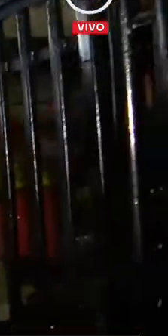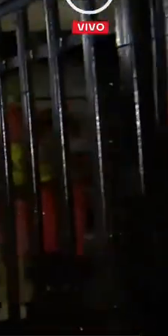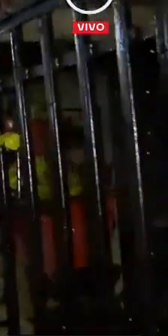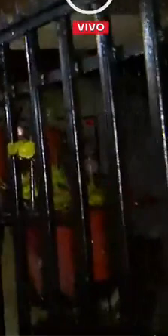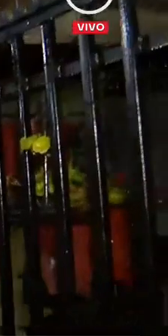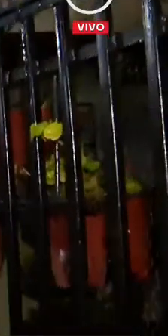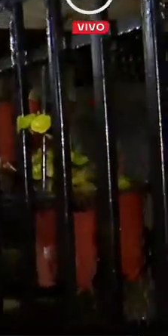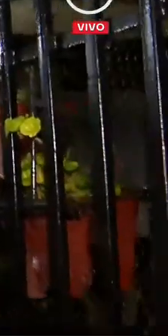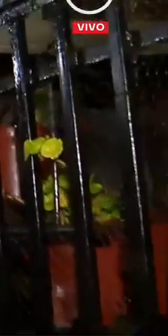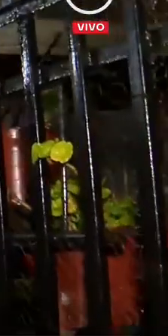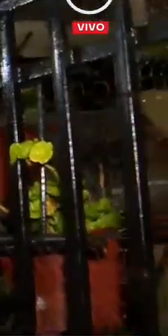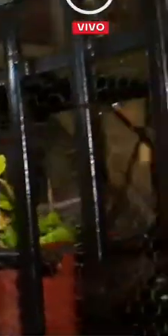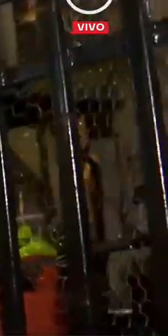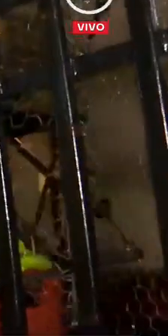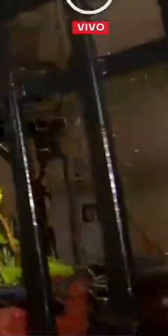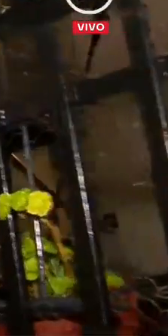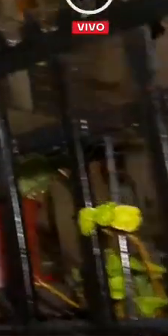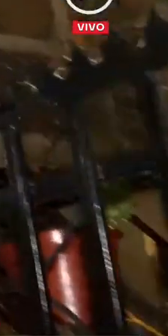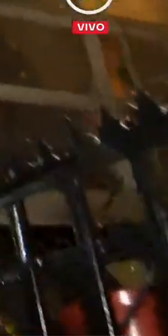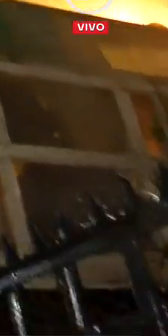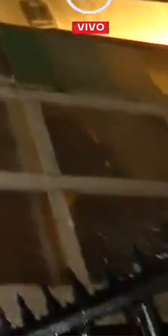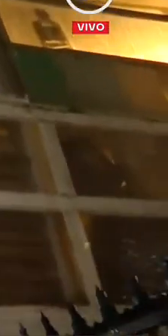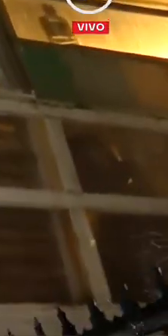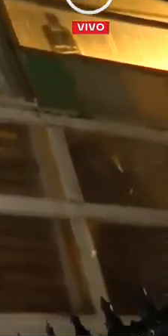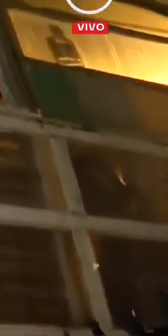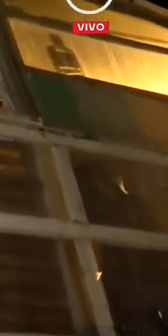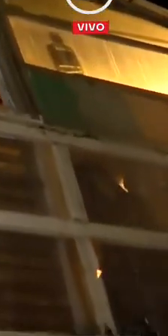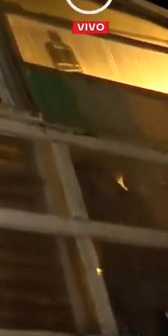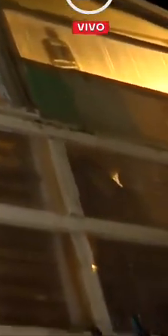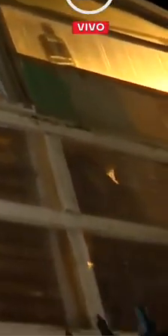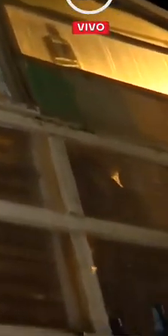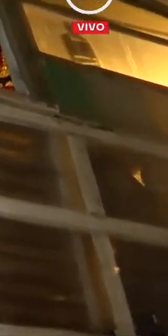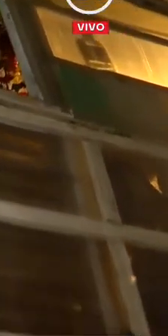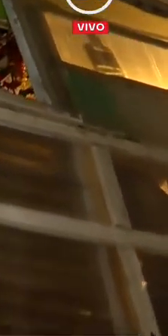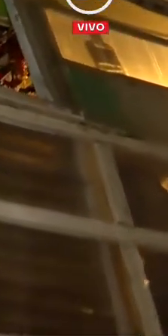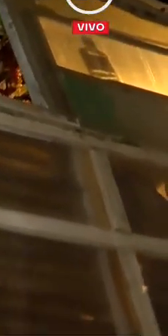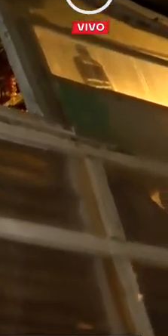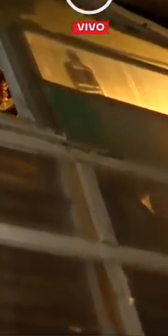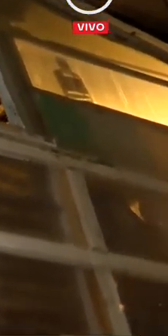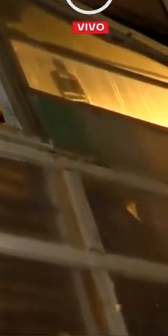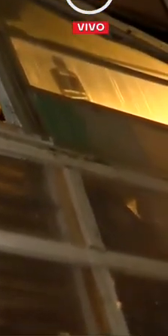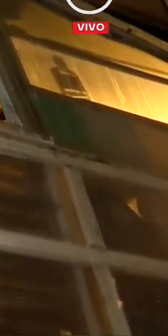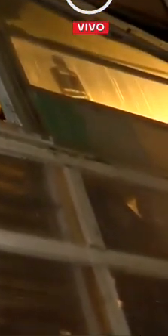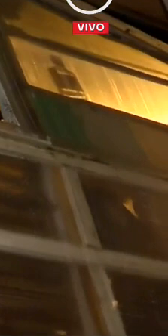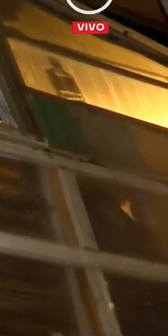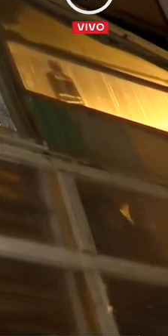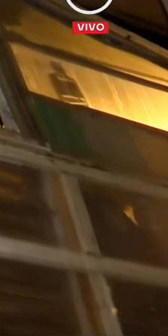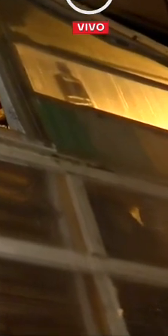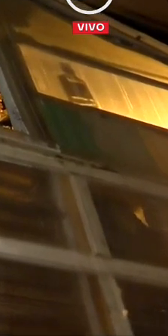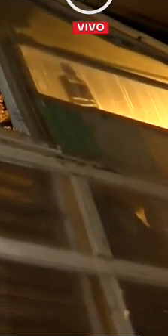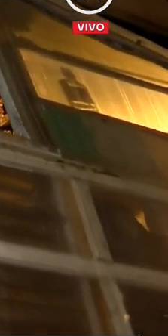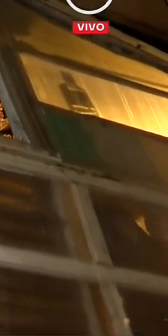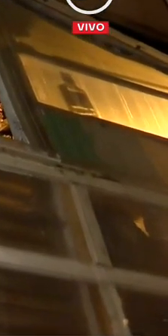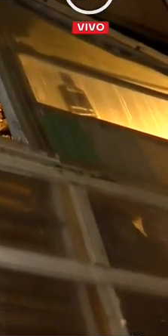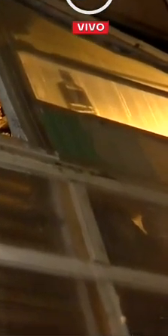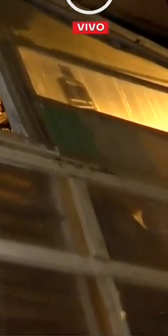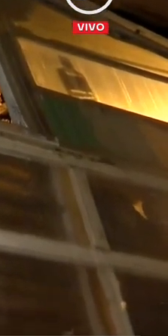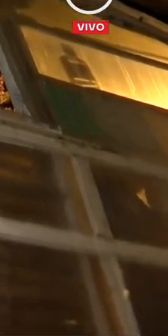A ver, vamos a ver aquí. ¿Podemos conversar? ¿Podría bajar un segundo para hablar? Sí, estamos en vivo. Pero venga acá un segundo para